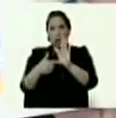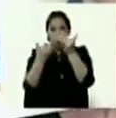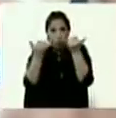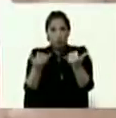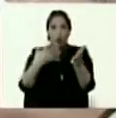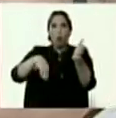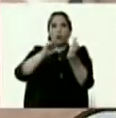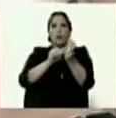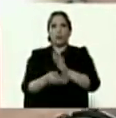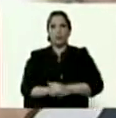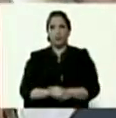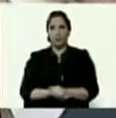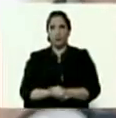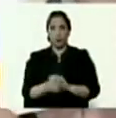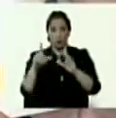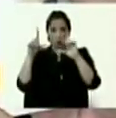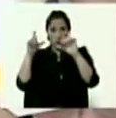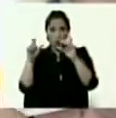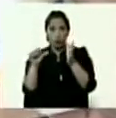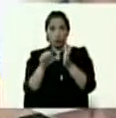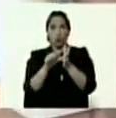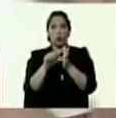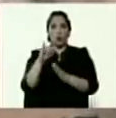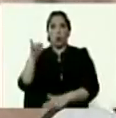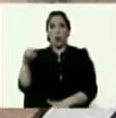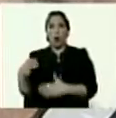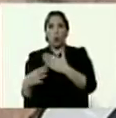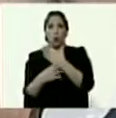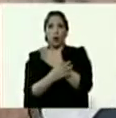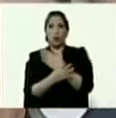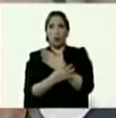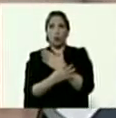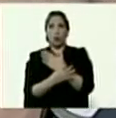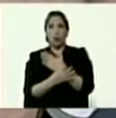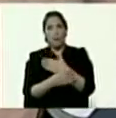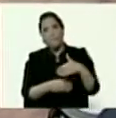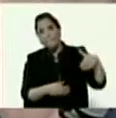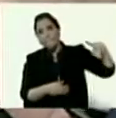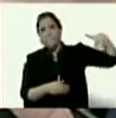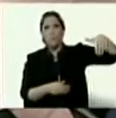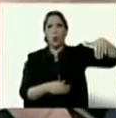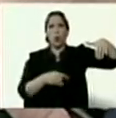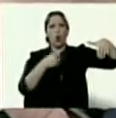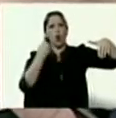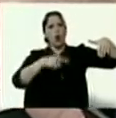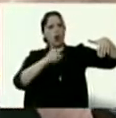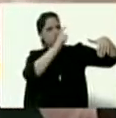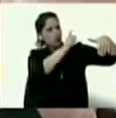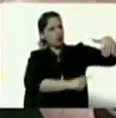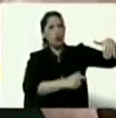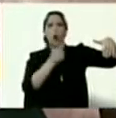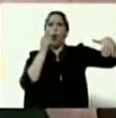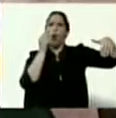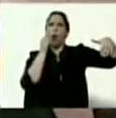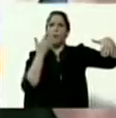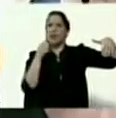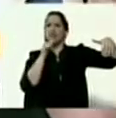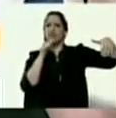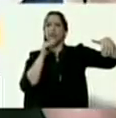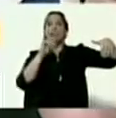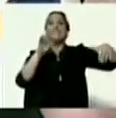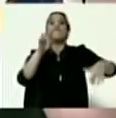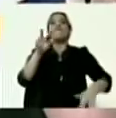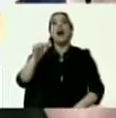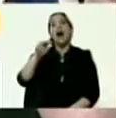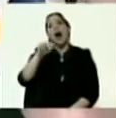nuevo. Es la fotografía donde el señor Juan Guaidó posa con Iván Pozo Pedroso, alias